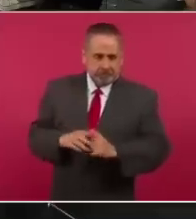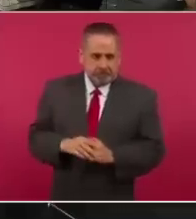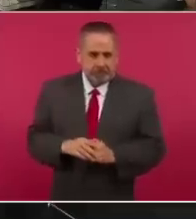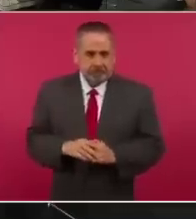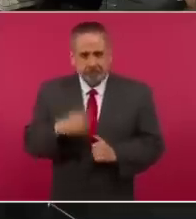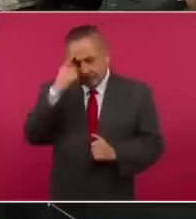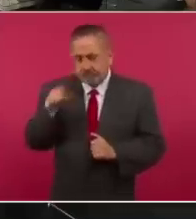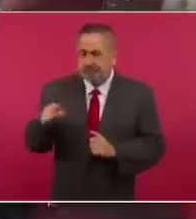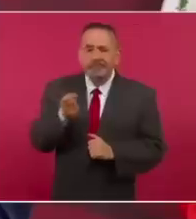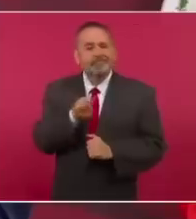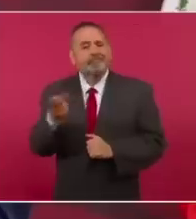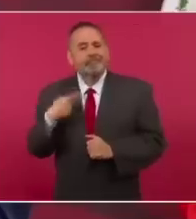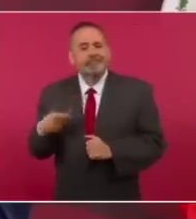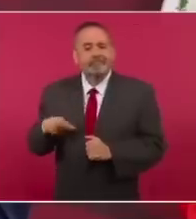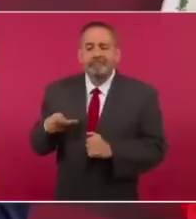desalentando a estas